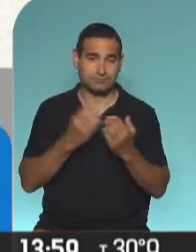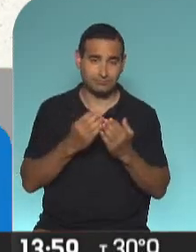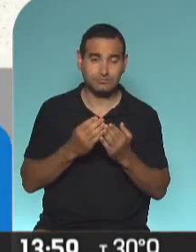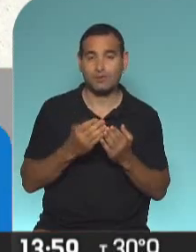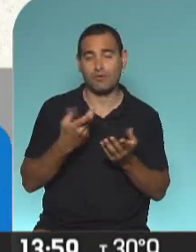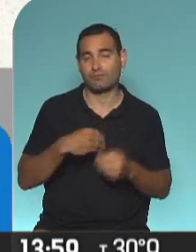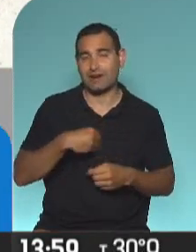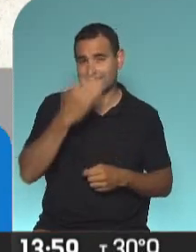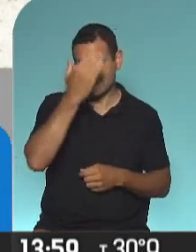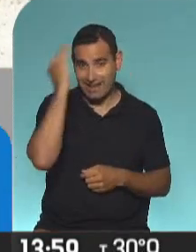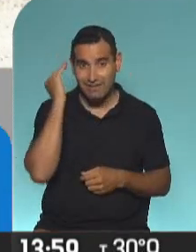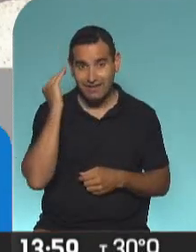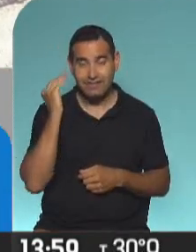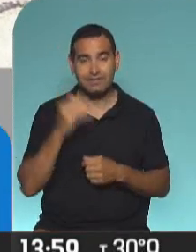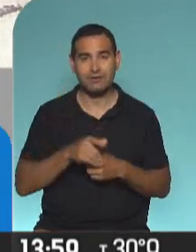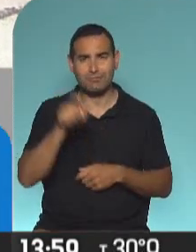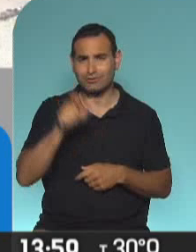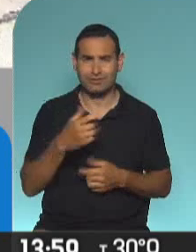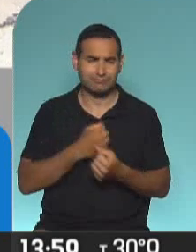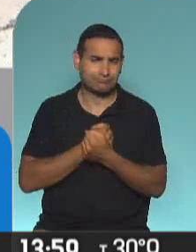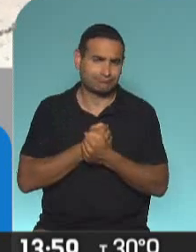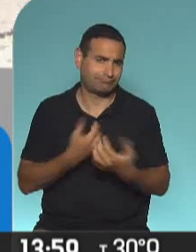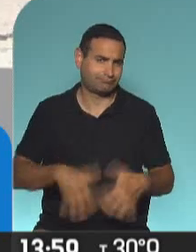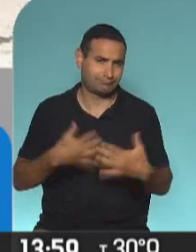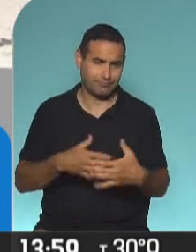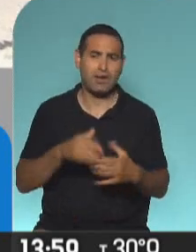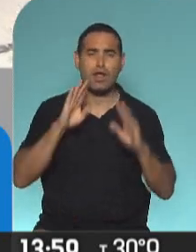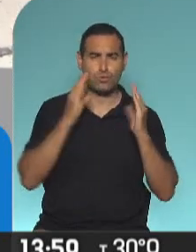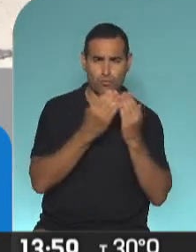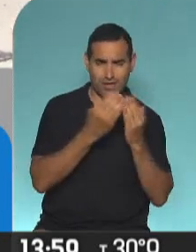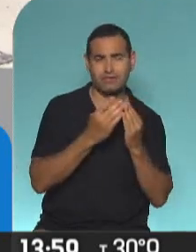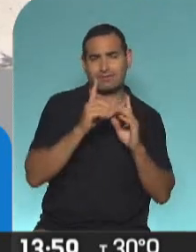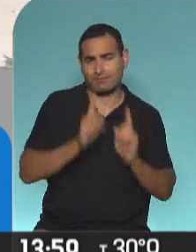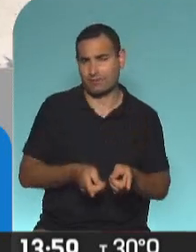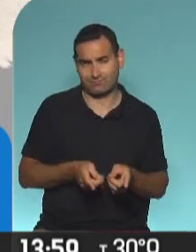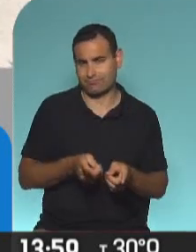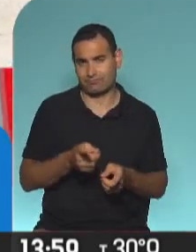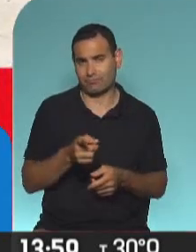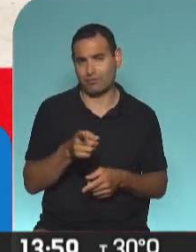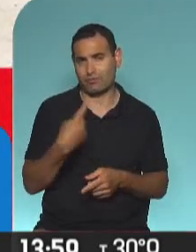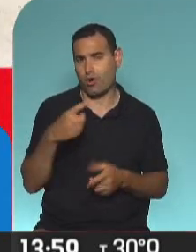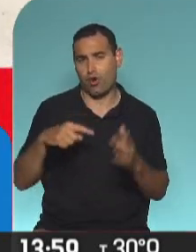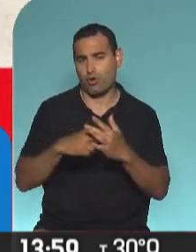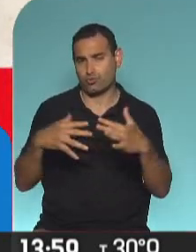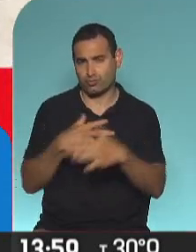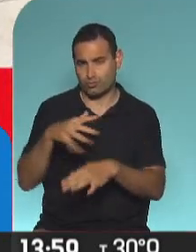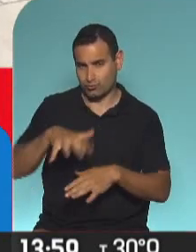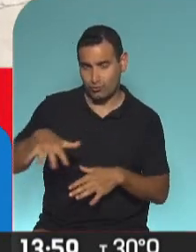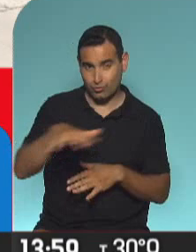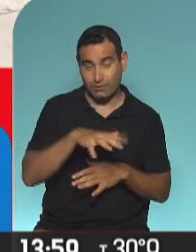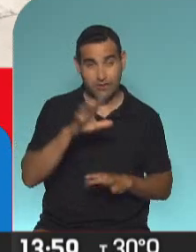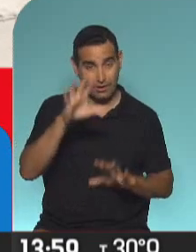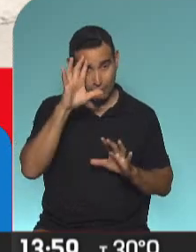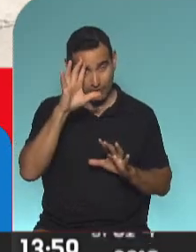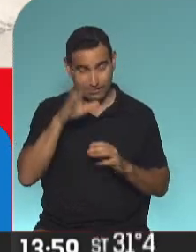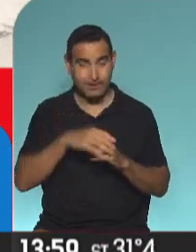Sabella, un tipo tan querido, no solo en Estudiantes, sino en toda la ciudad, hay que recordar que